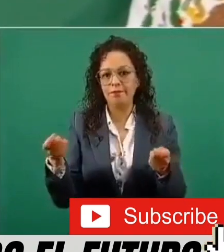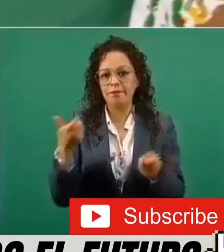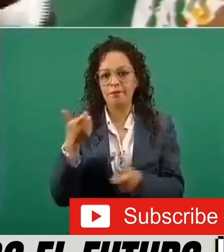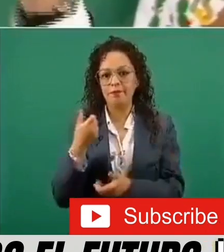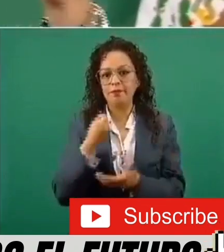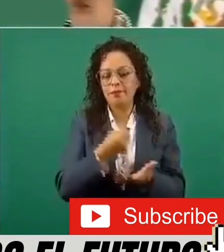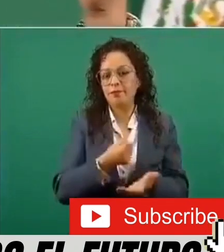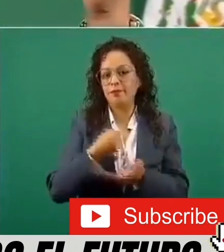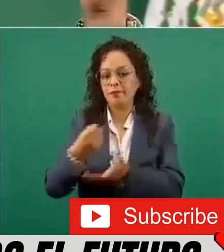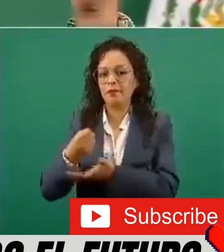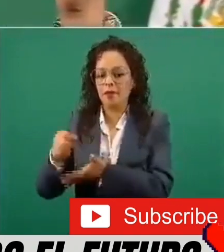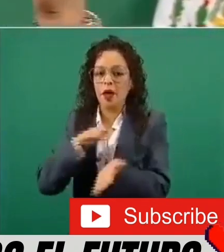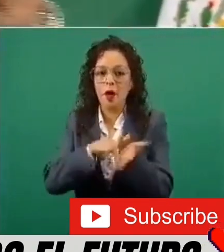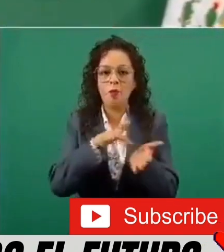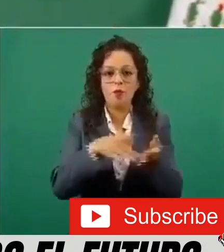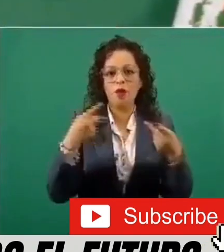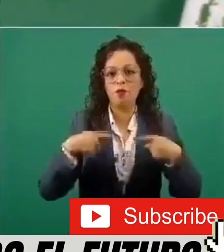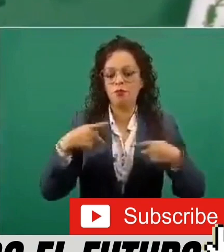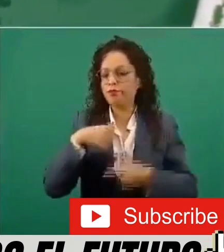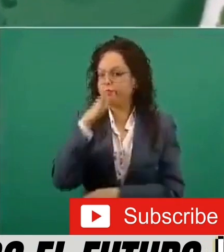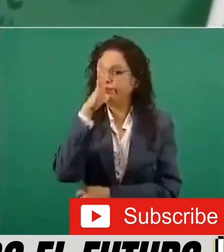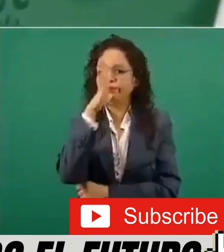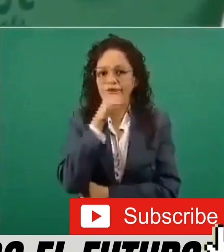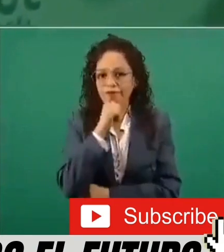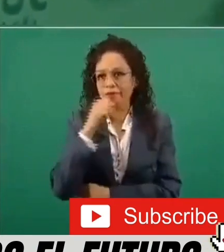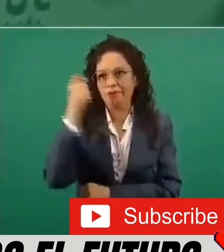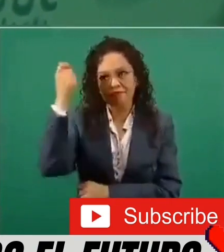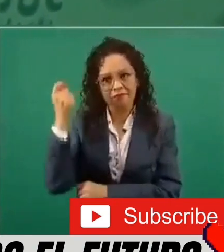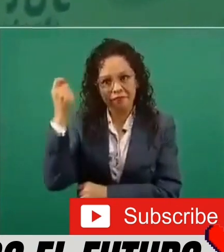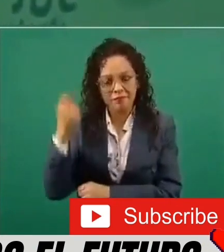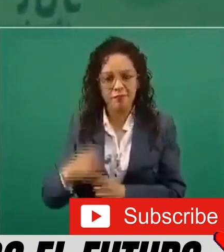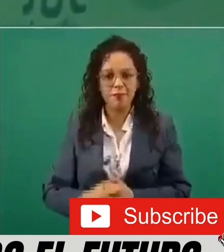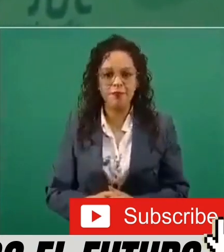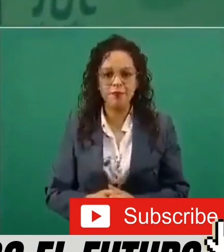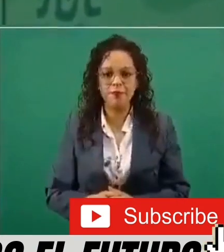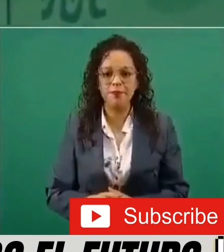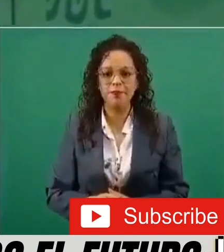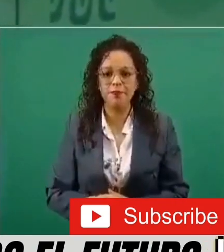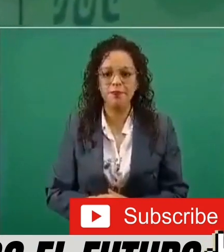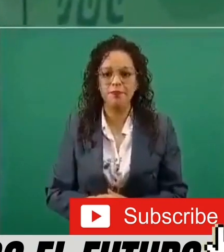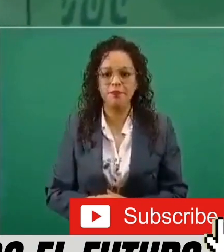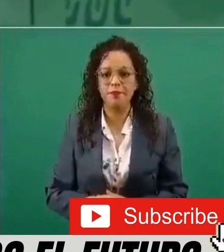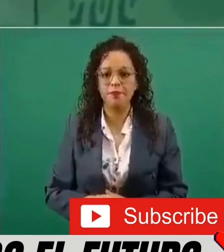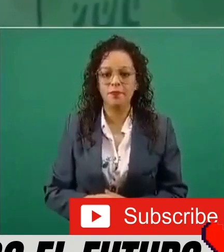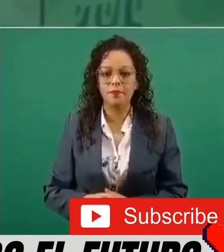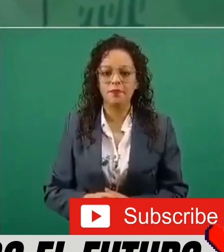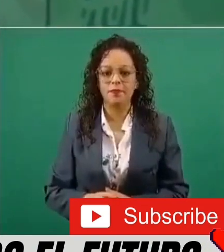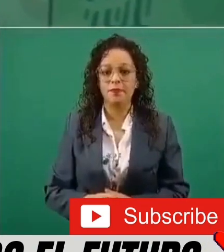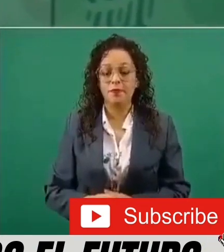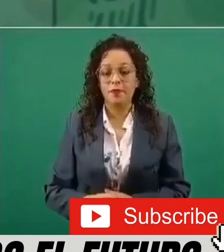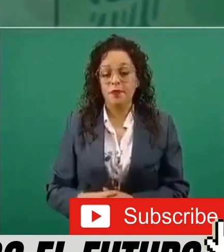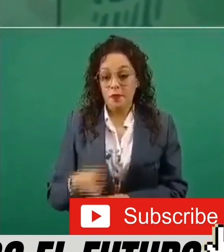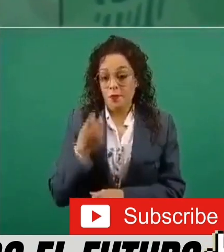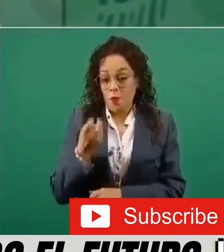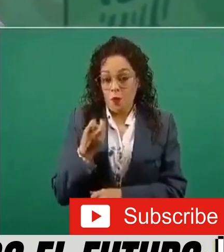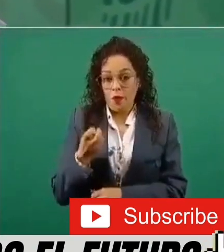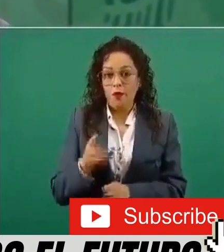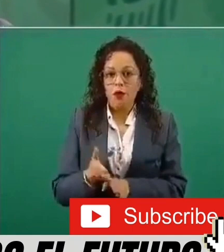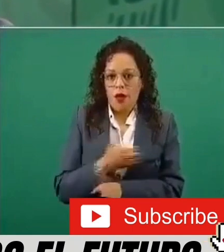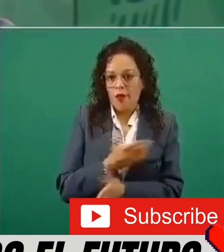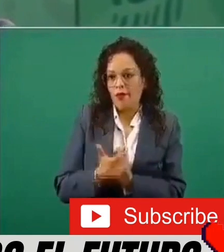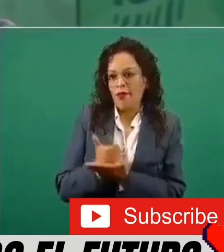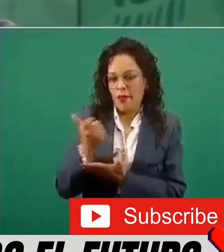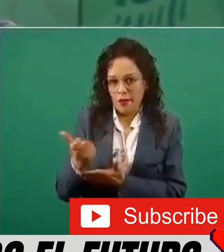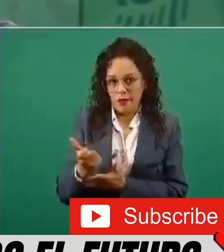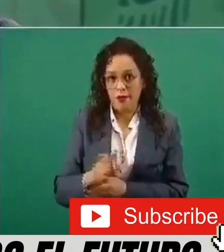cuando cae en domingo? Bueno, lo que regularmente pasa es que depositan un día antes, es decir, el día sábado, en este caso sería